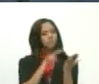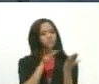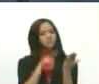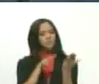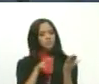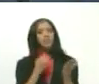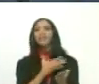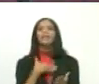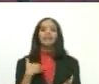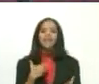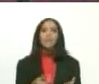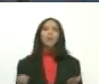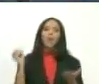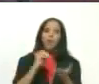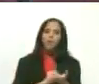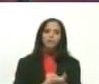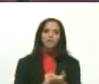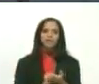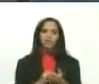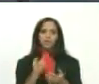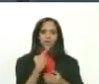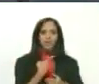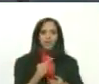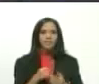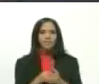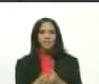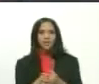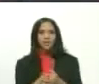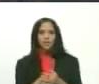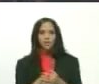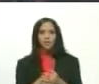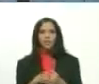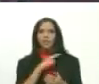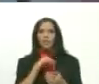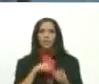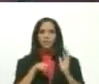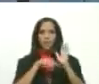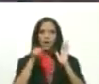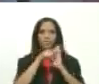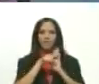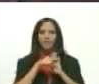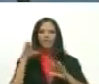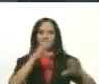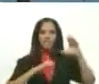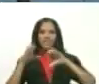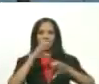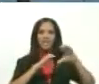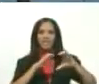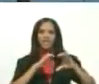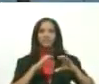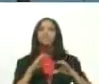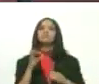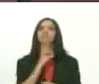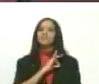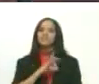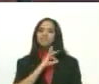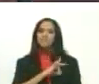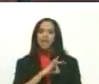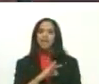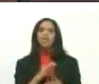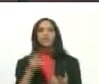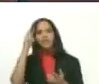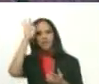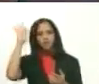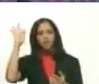retomar nuestros, por ahí lo llaman algunos los papers, nuestros artículos científicos en ciencias sociales, de filosofía